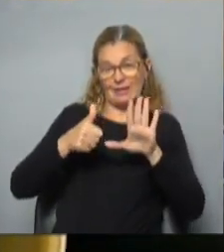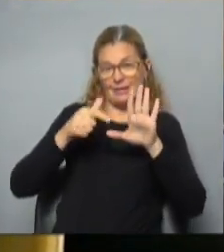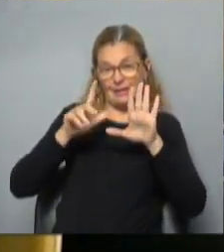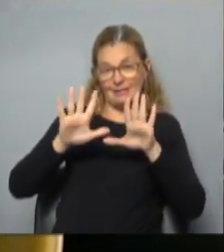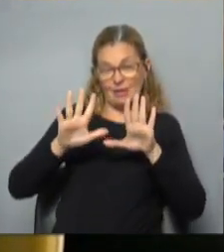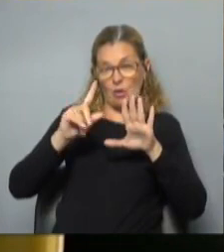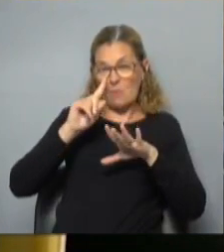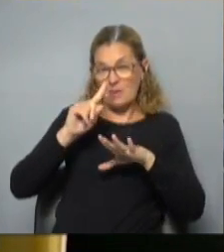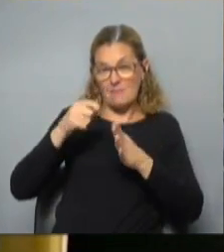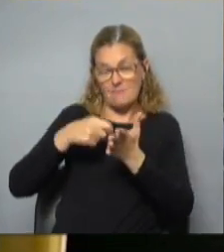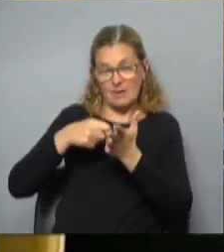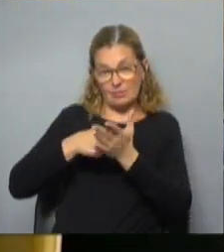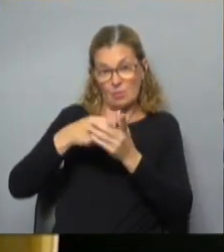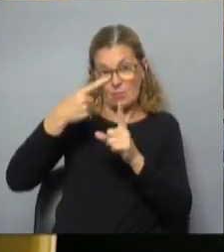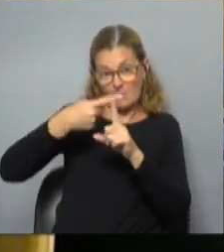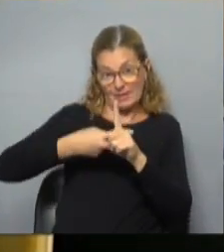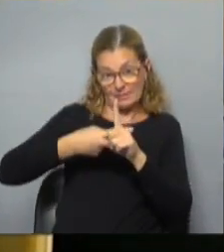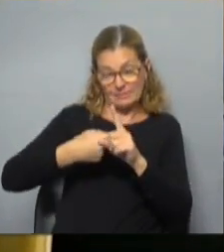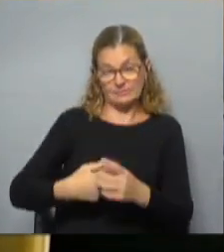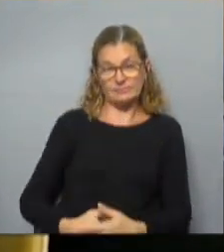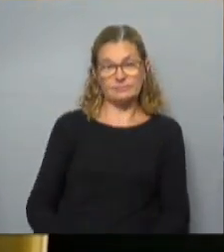cinco mil pesos por mes